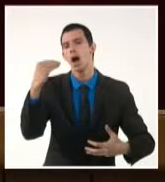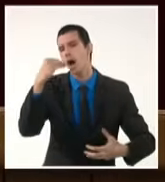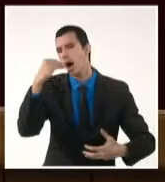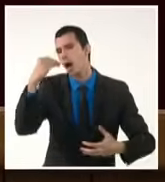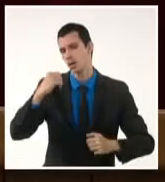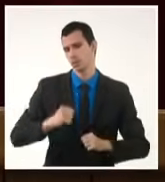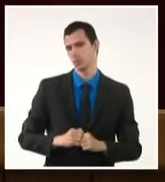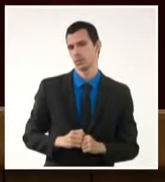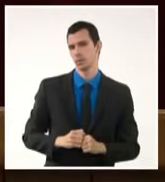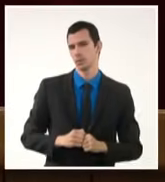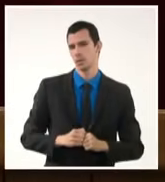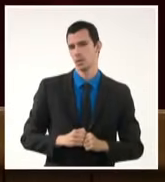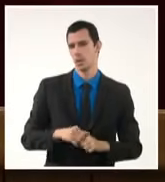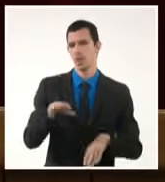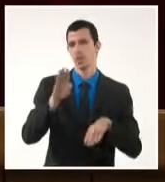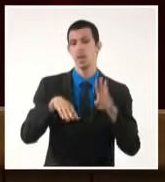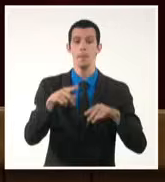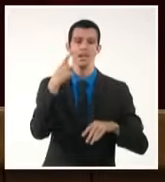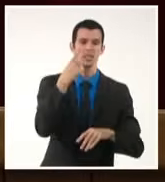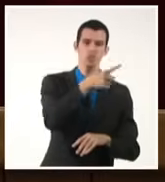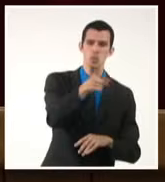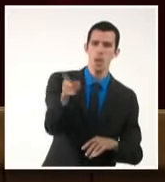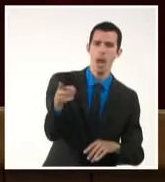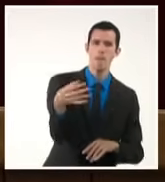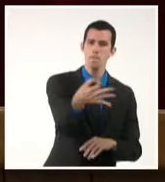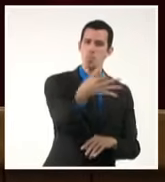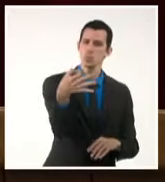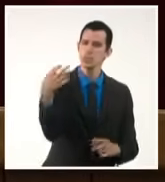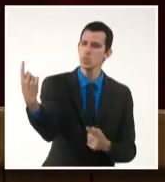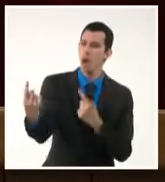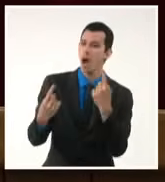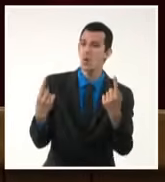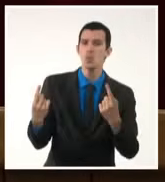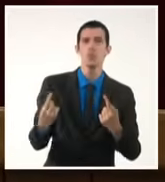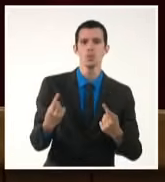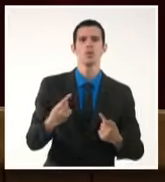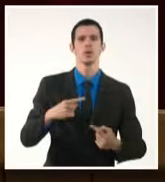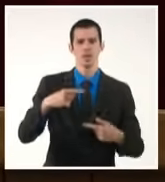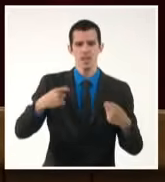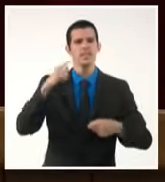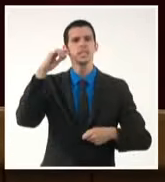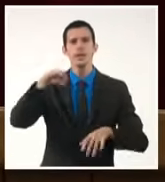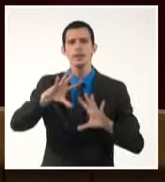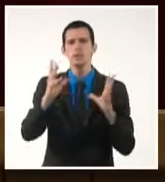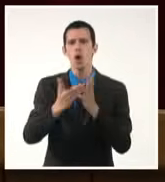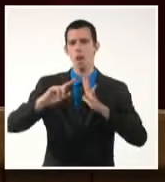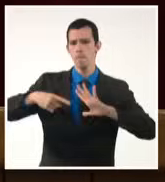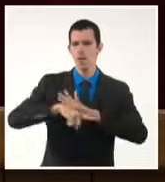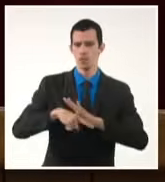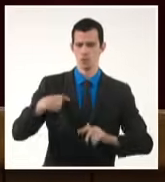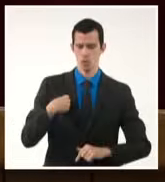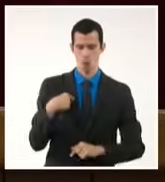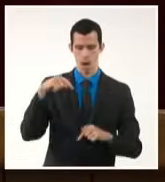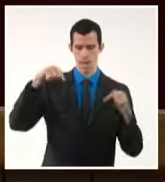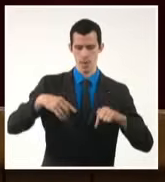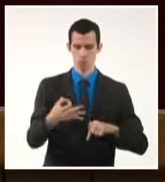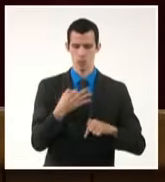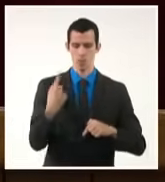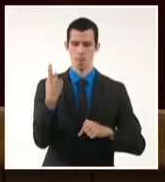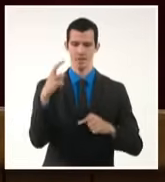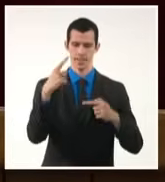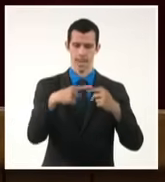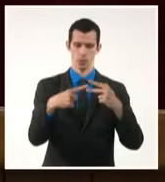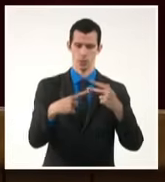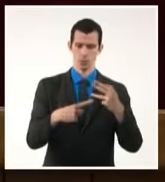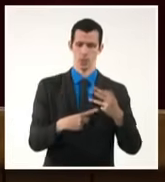localidad, recuperar el turismo, detener la caída en la industria azucarera, tomar el control de las divisas y del mercado